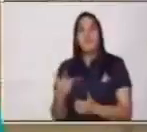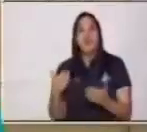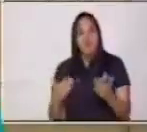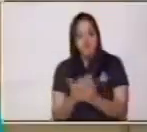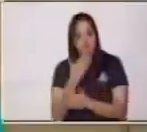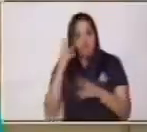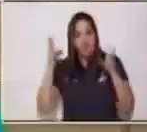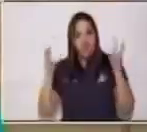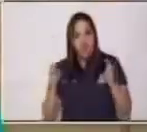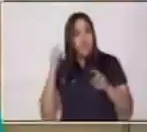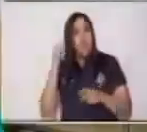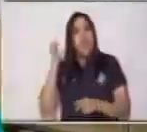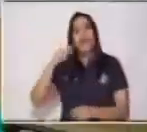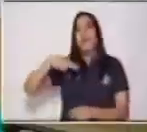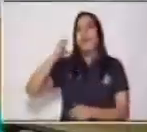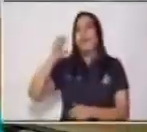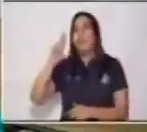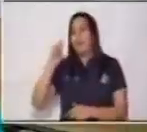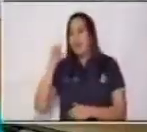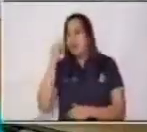el tema de los géneros literarios.